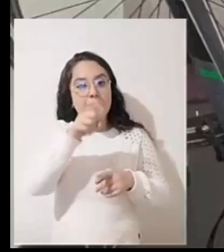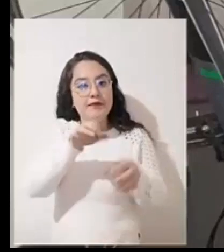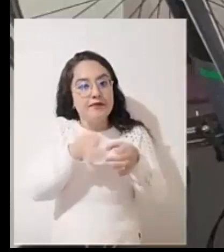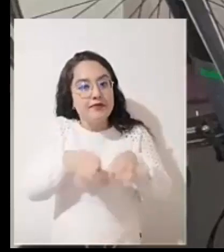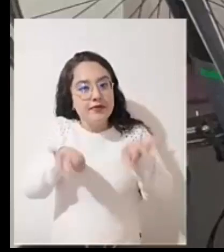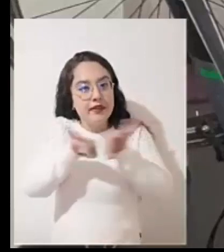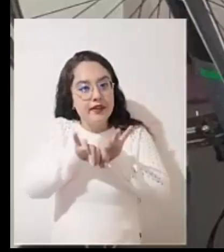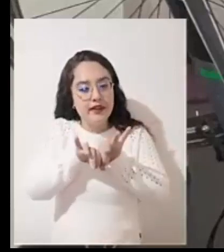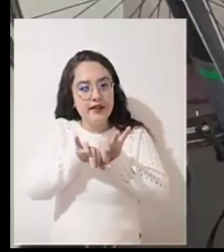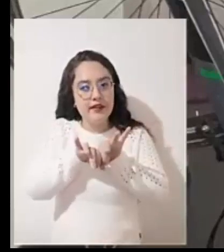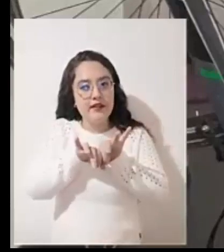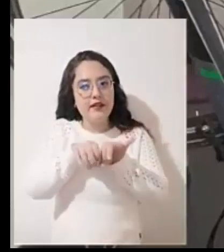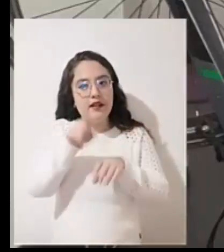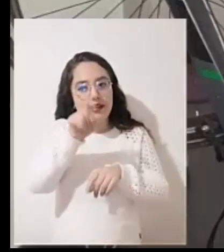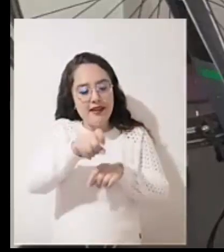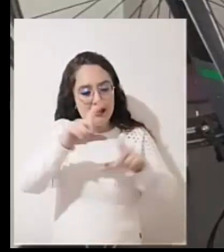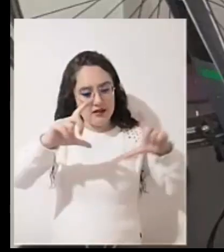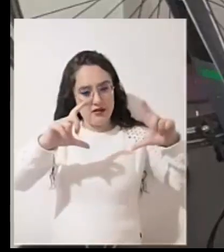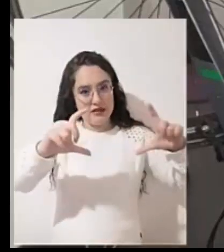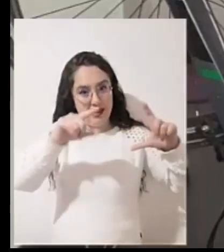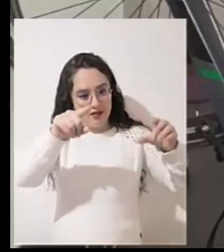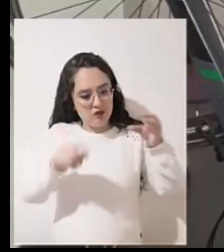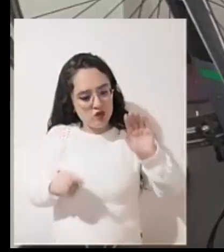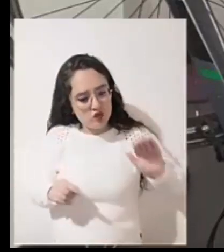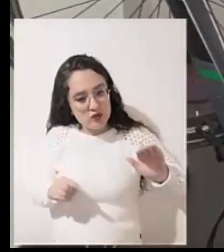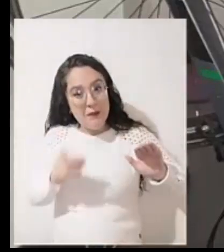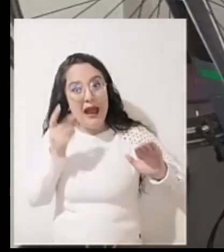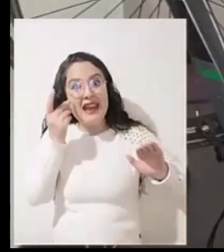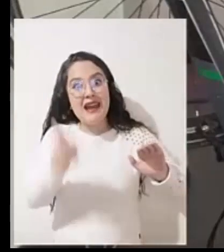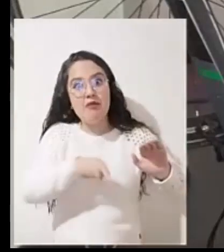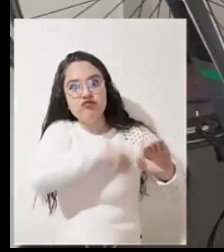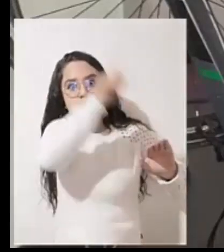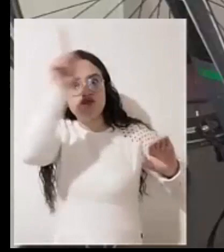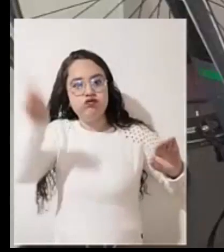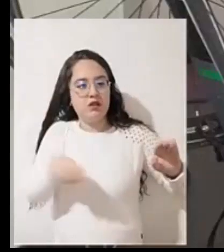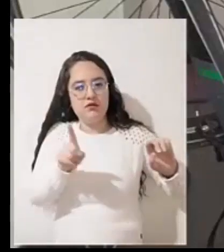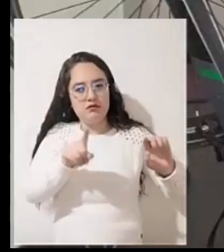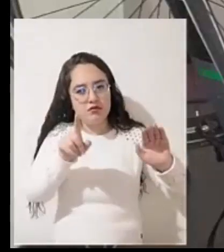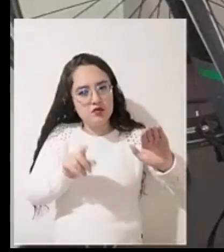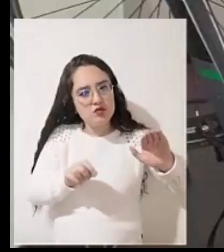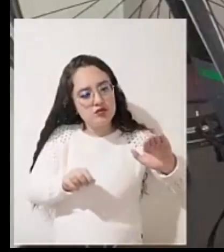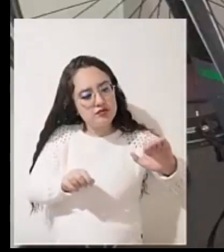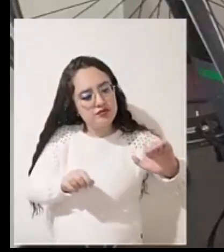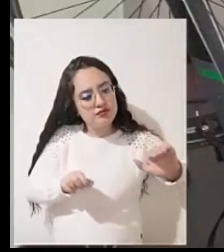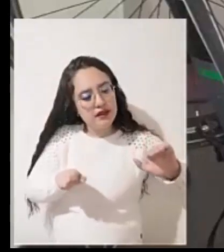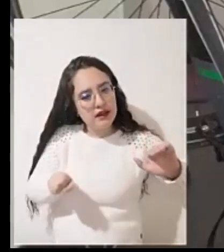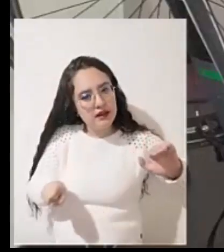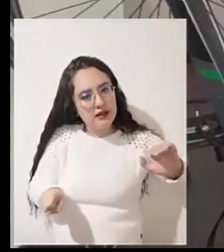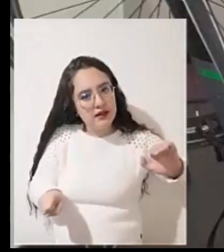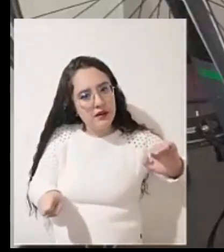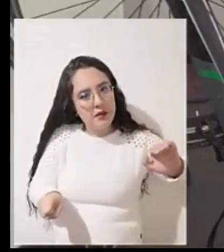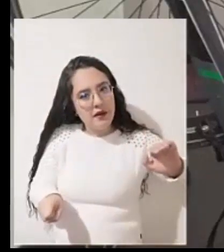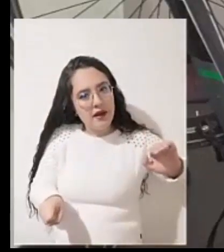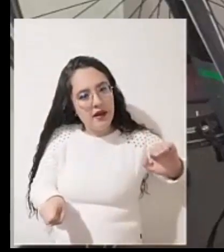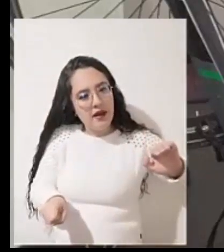Es importante tener la llanta para que no coja impulso, es decir, que